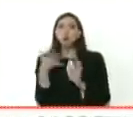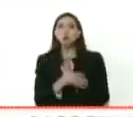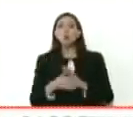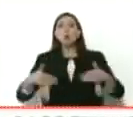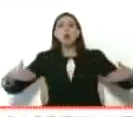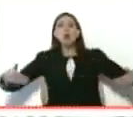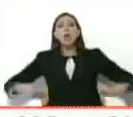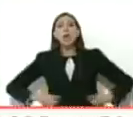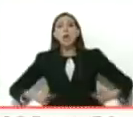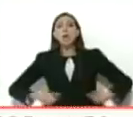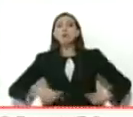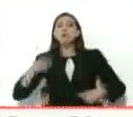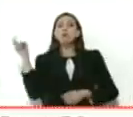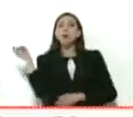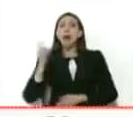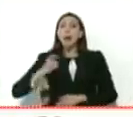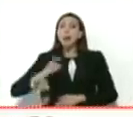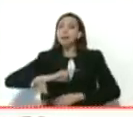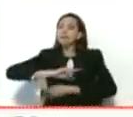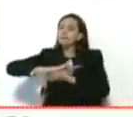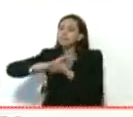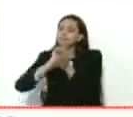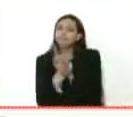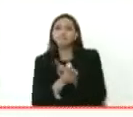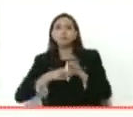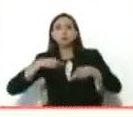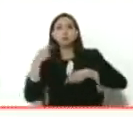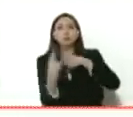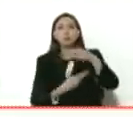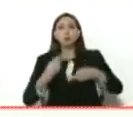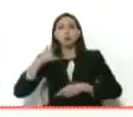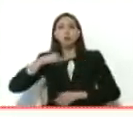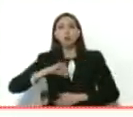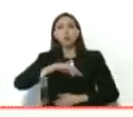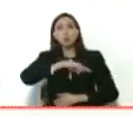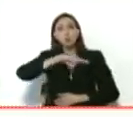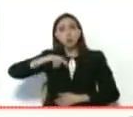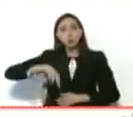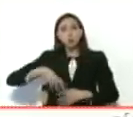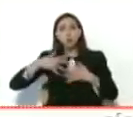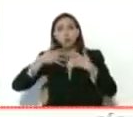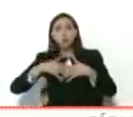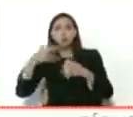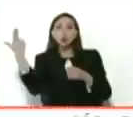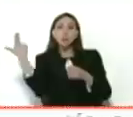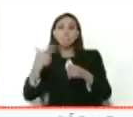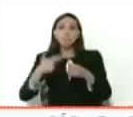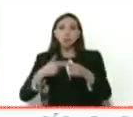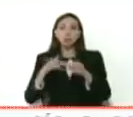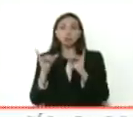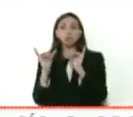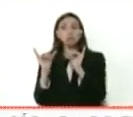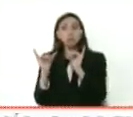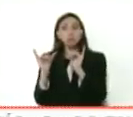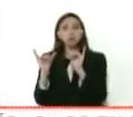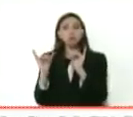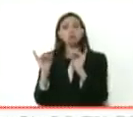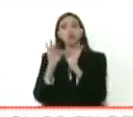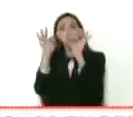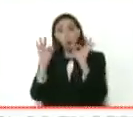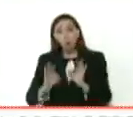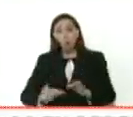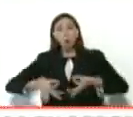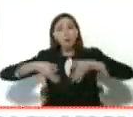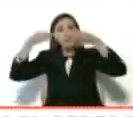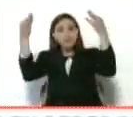esfuerzo en la necesaria transformación revolucionaria de nuestra industria petrolera a la vez que ratifica la firme